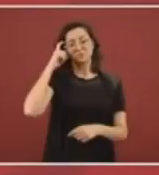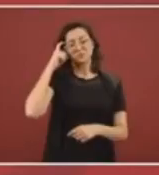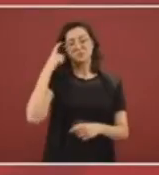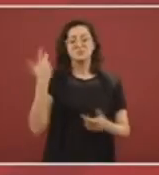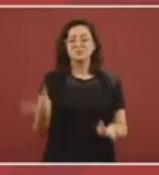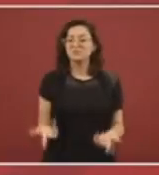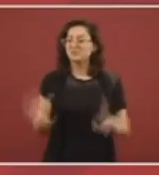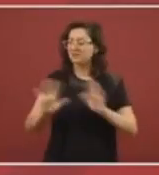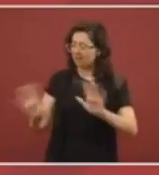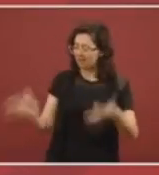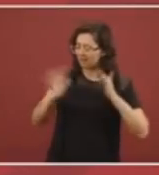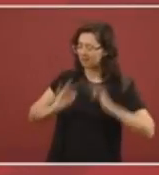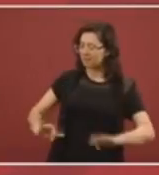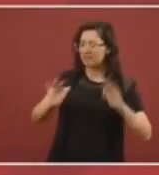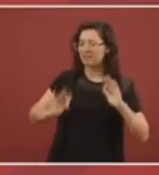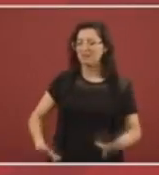Ya que se serenen, o sea,